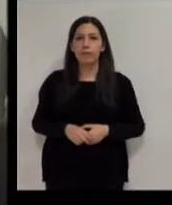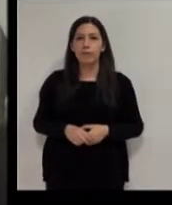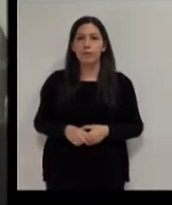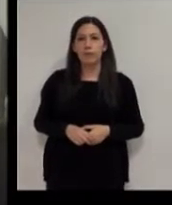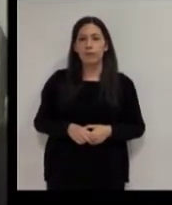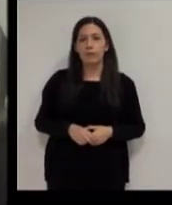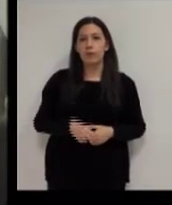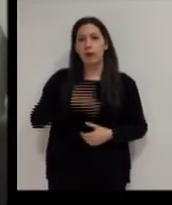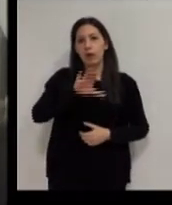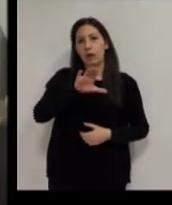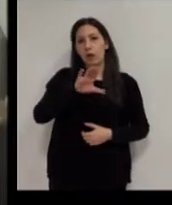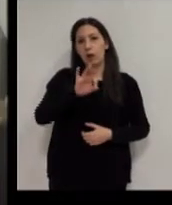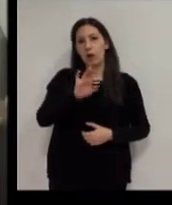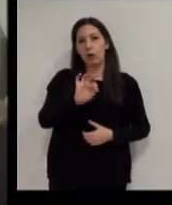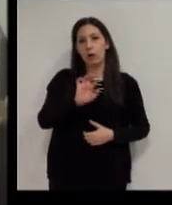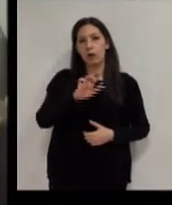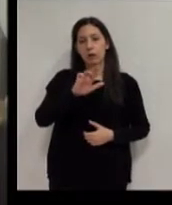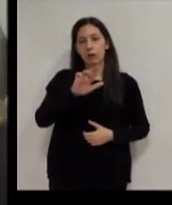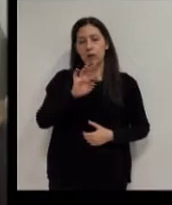A Elena Ortega, que